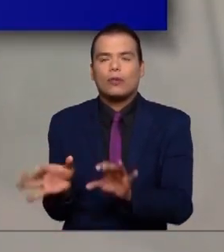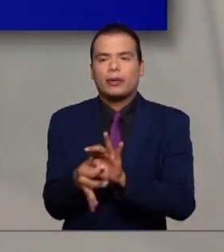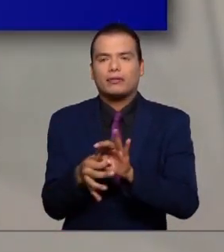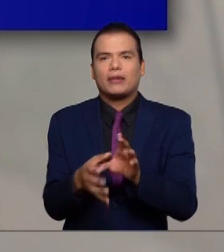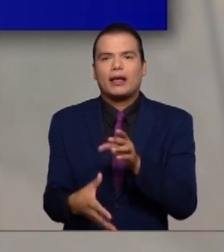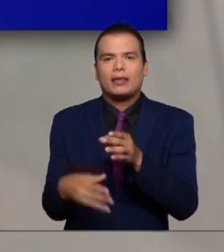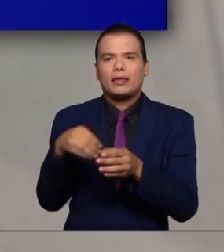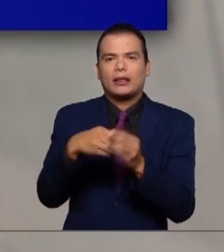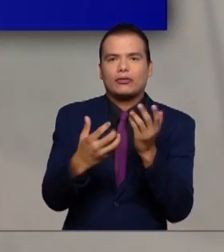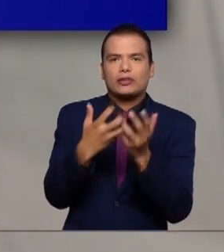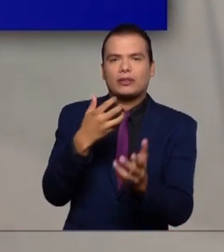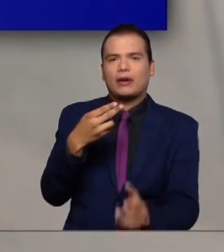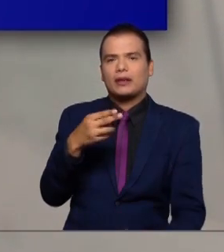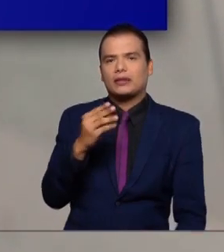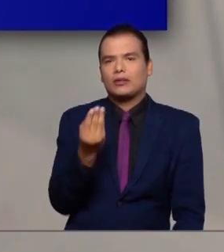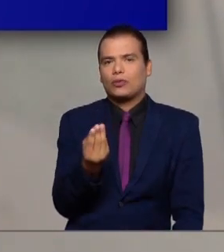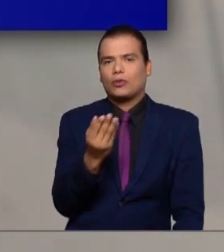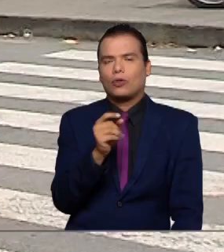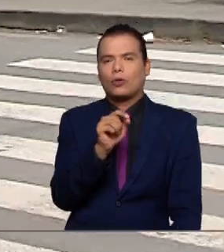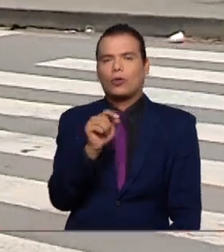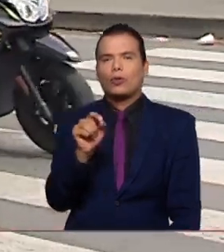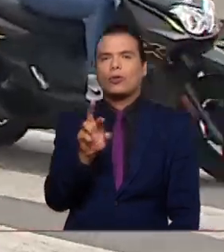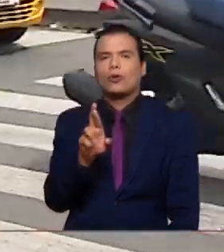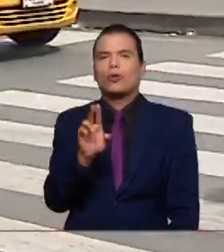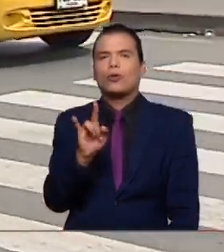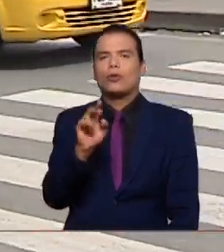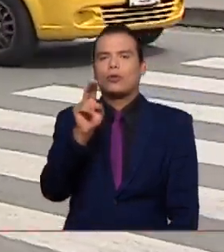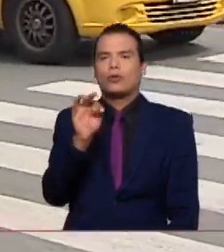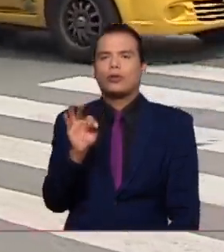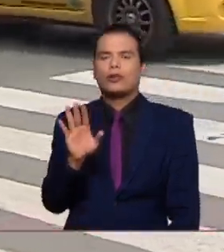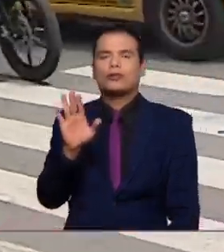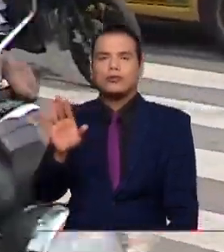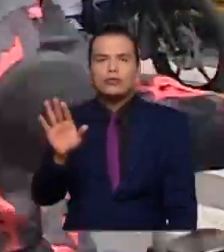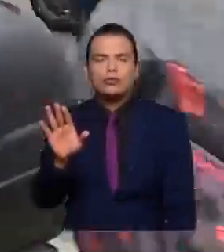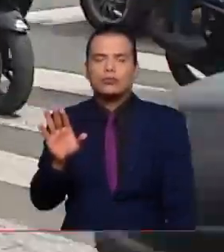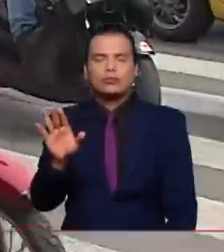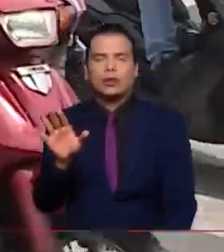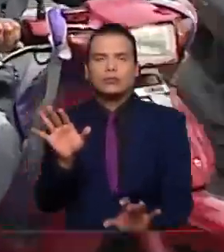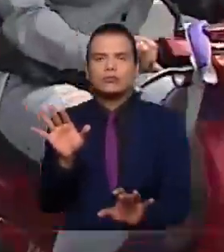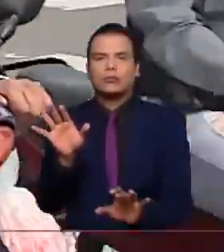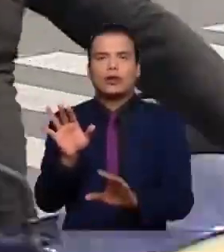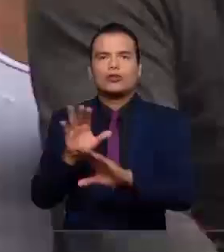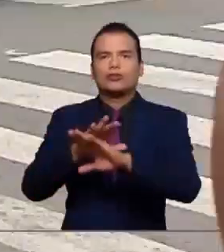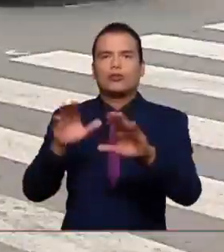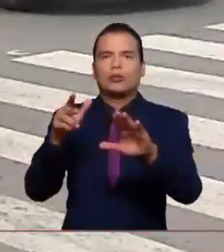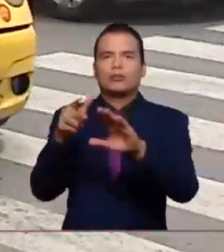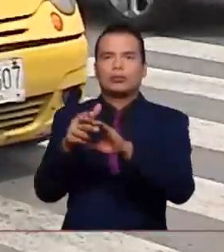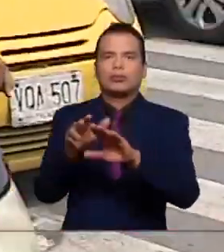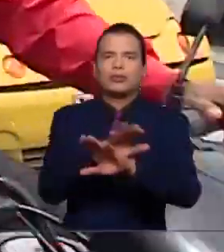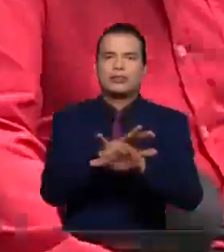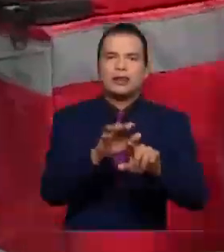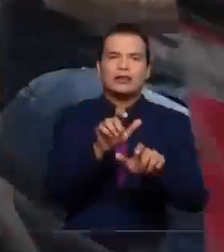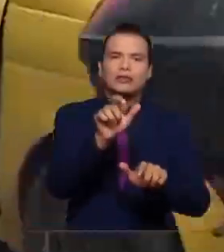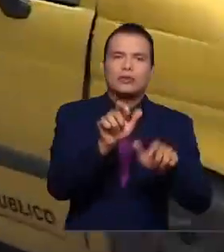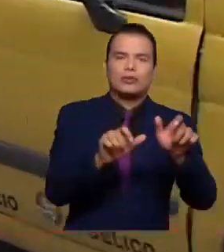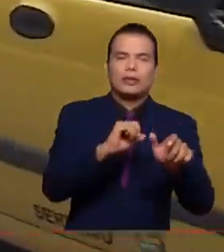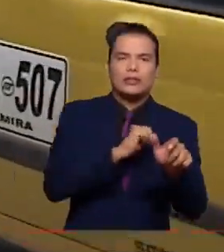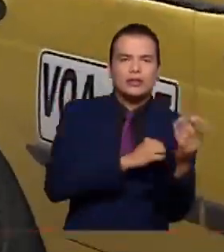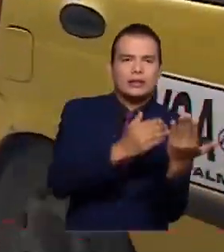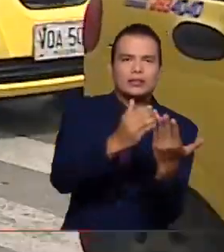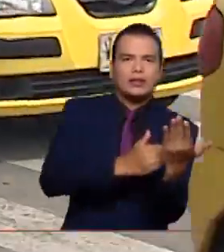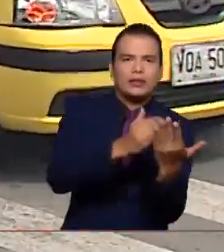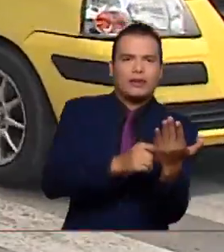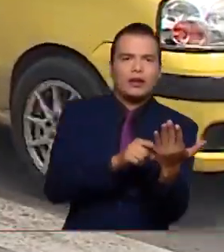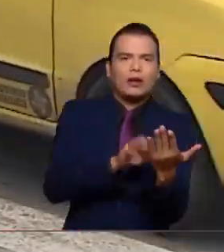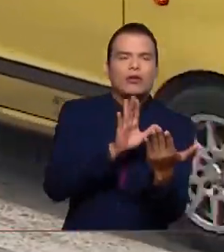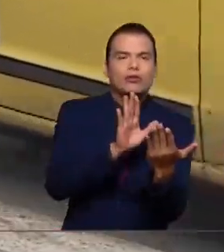interconexión en el sistema HQ RUNT. Los dueños de los vehículos que tramitaron sus documentos por revisión técnico-mecánica y de gases en el